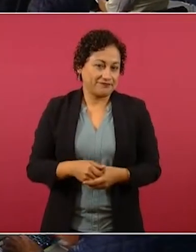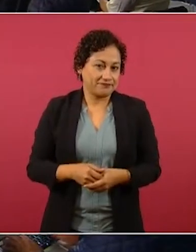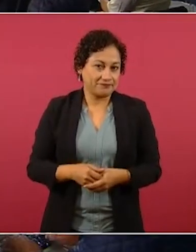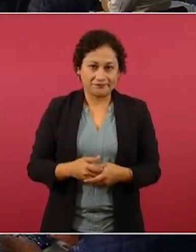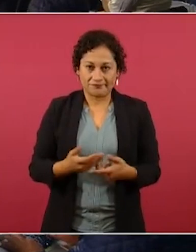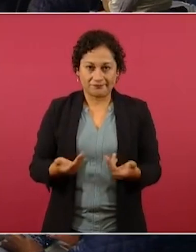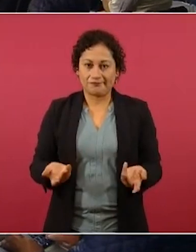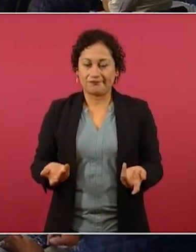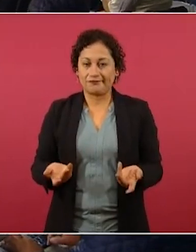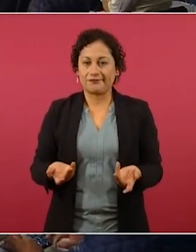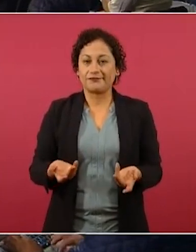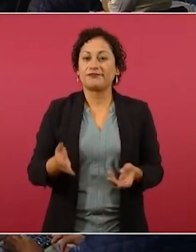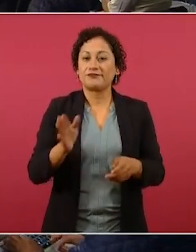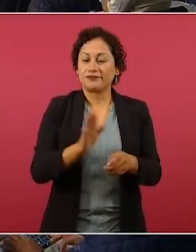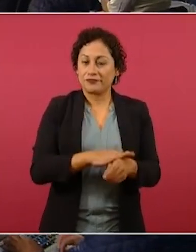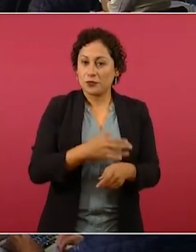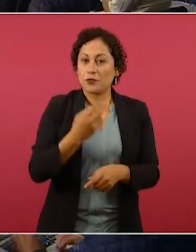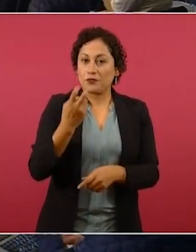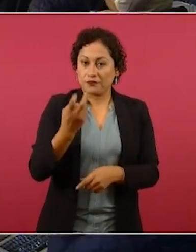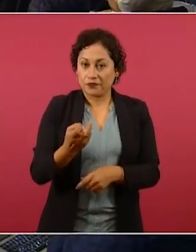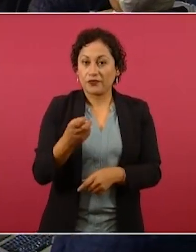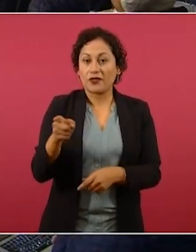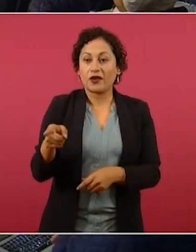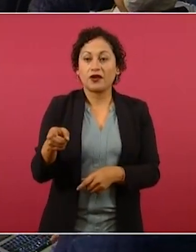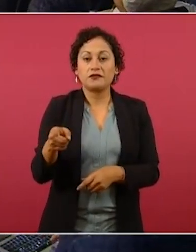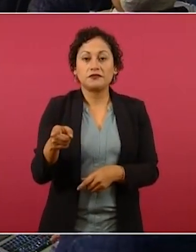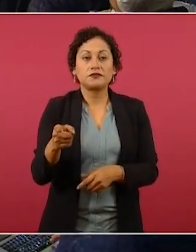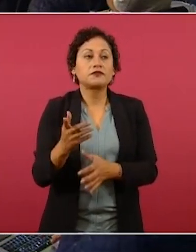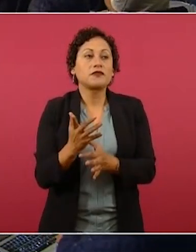Entonces, los jalaron